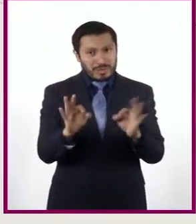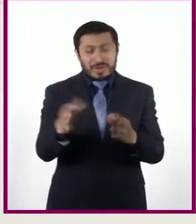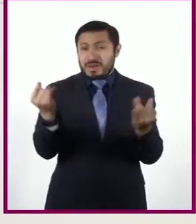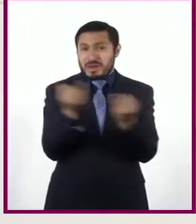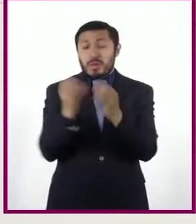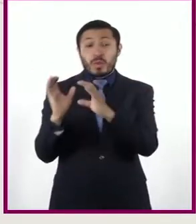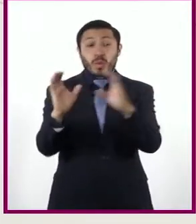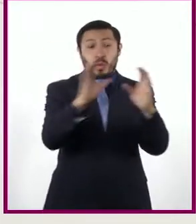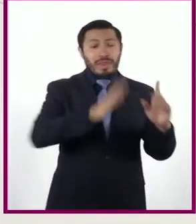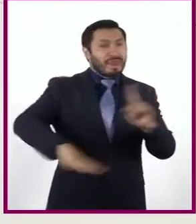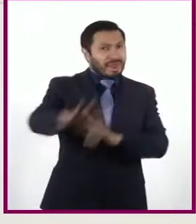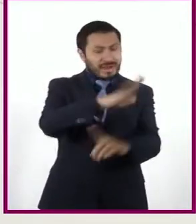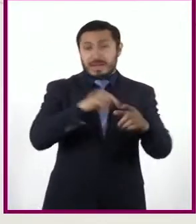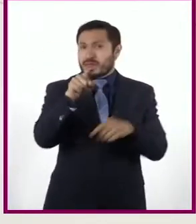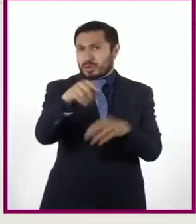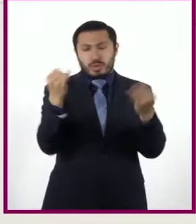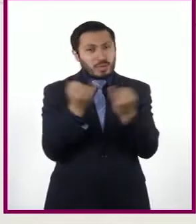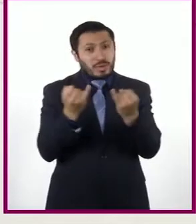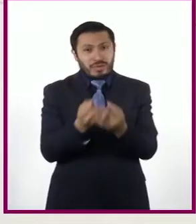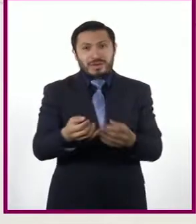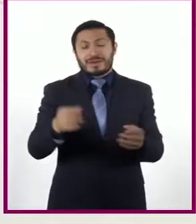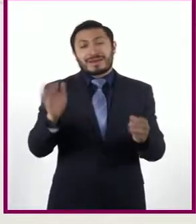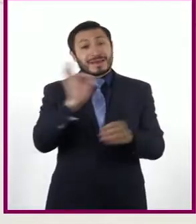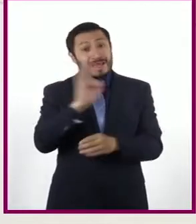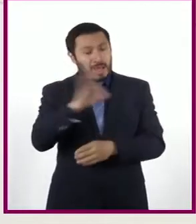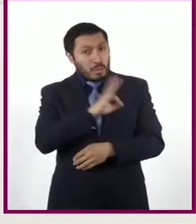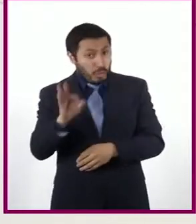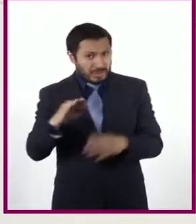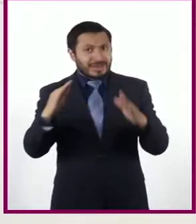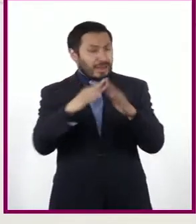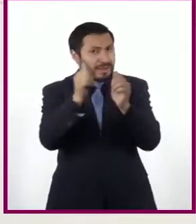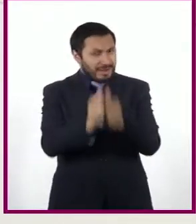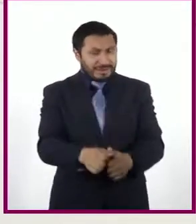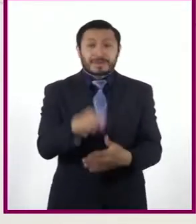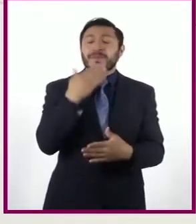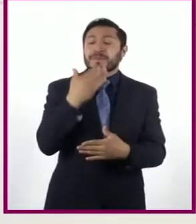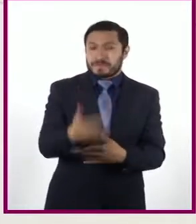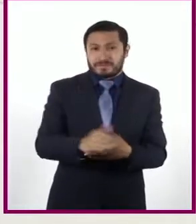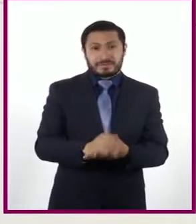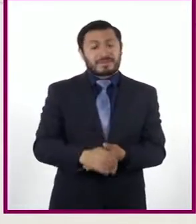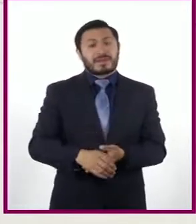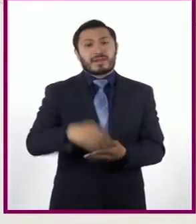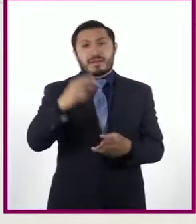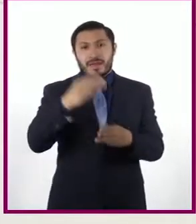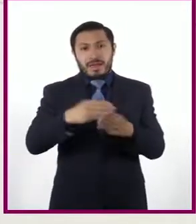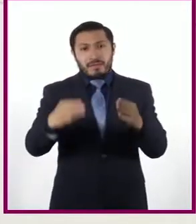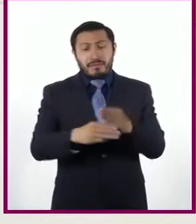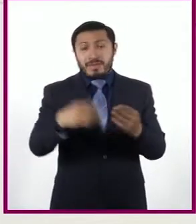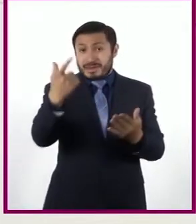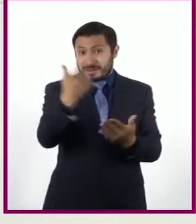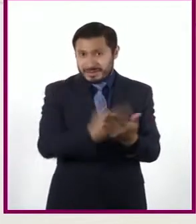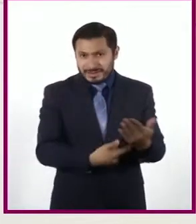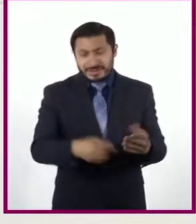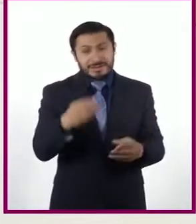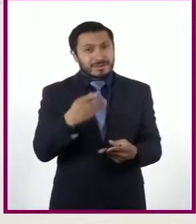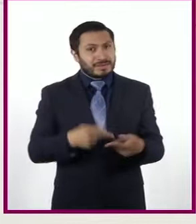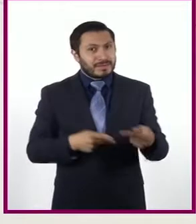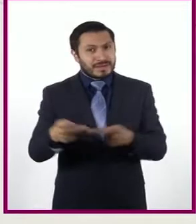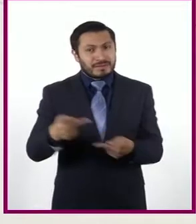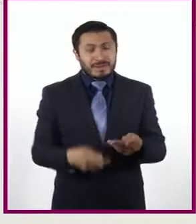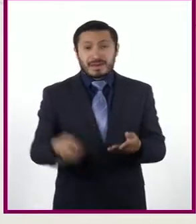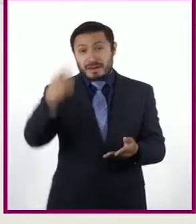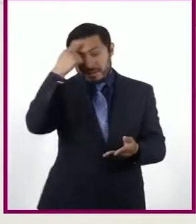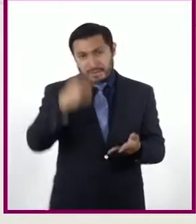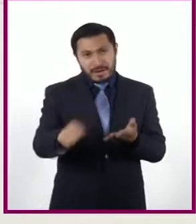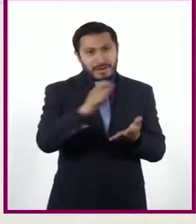posible, eviten salir de casa. Tengan a la mano su material para hacer anotaciones sobre lo que